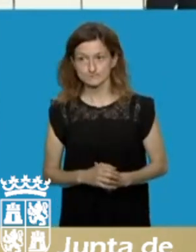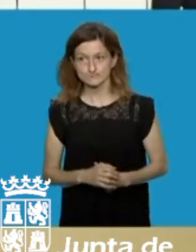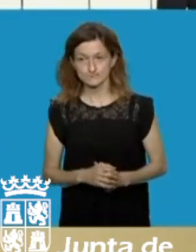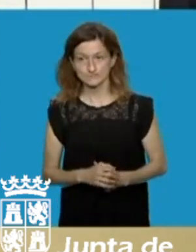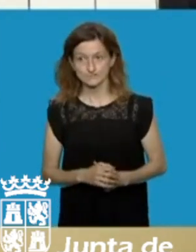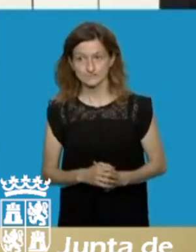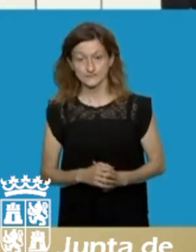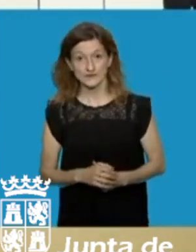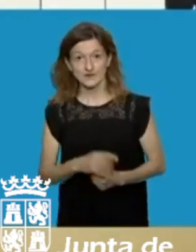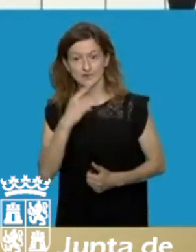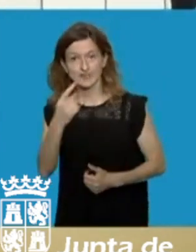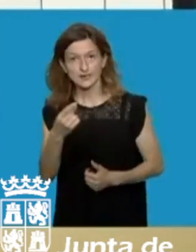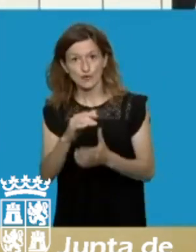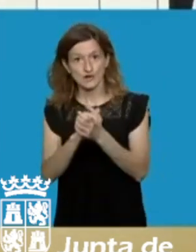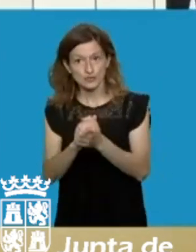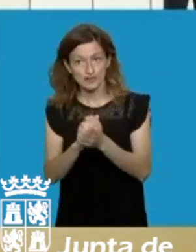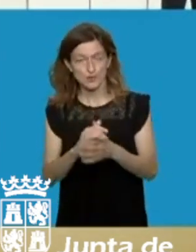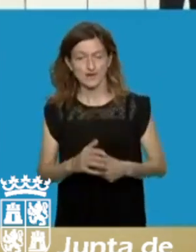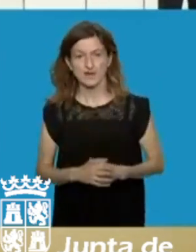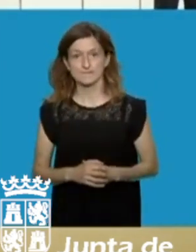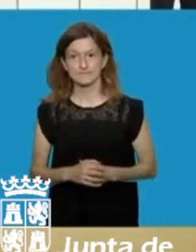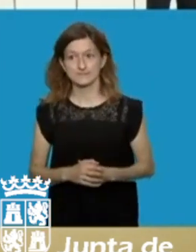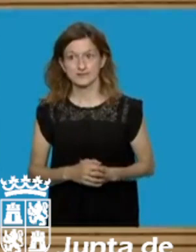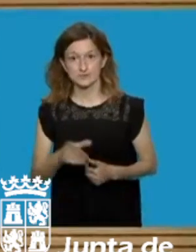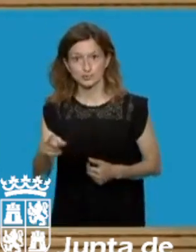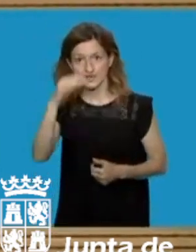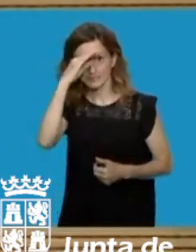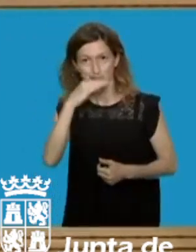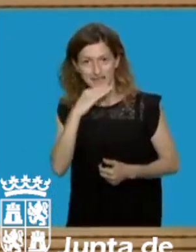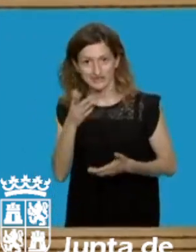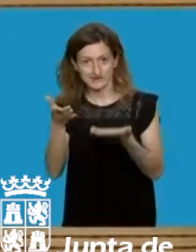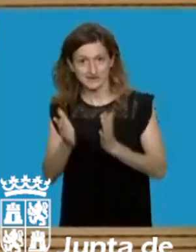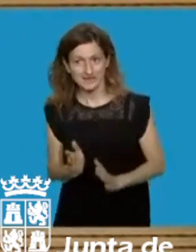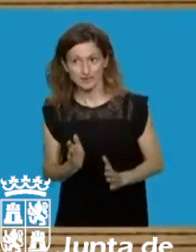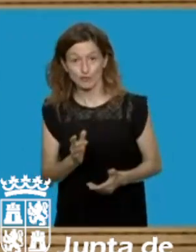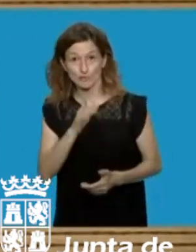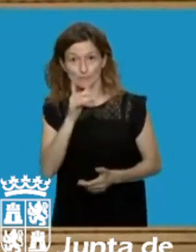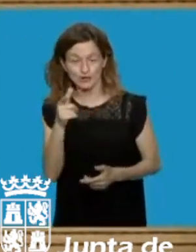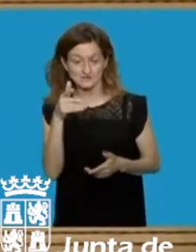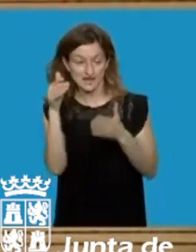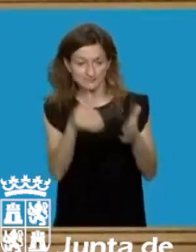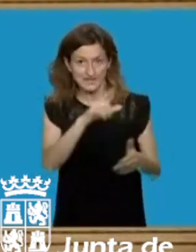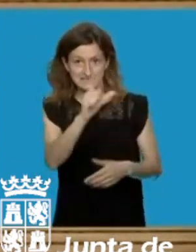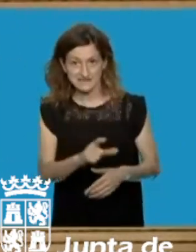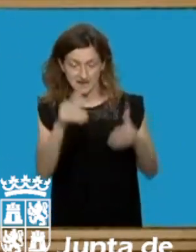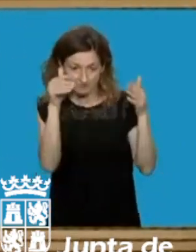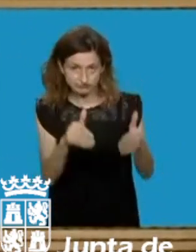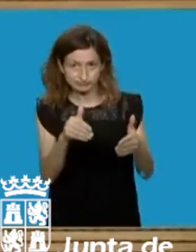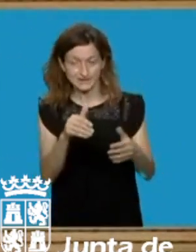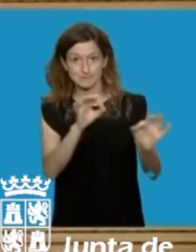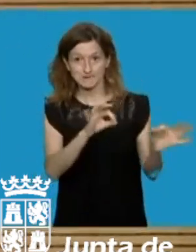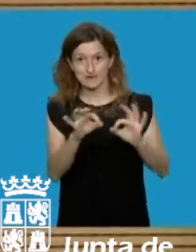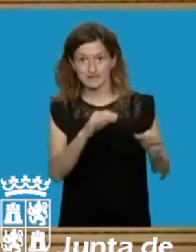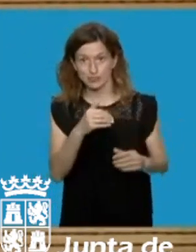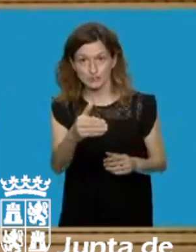José Manuel, enhorabuena. Bienvenido. Muchísimas gracias. Como padre de la criatura, la tenemos concentrada en Italia, preparando esa cita del